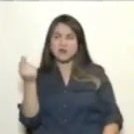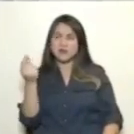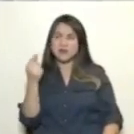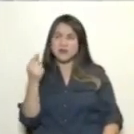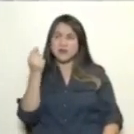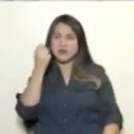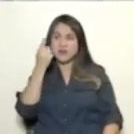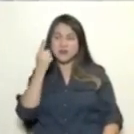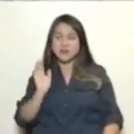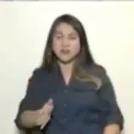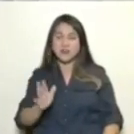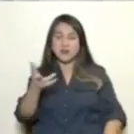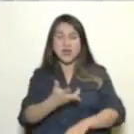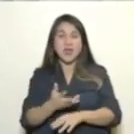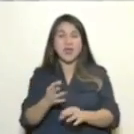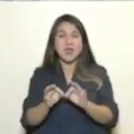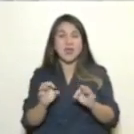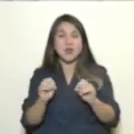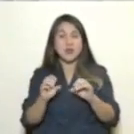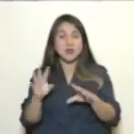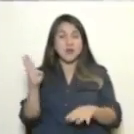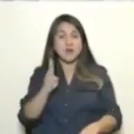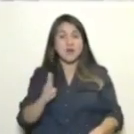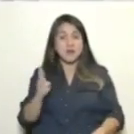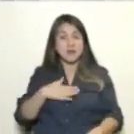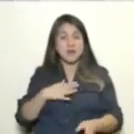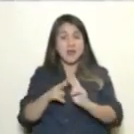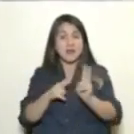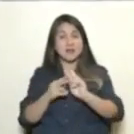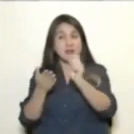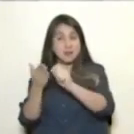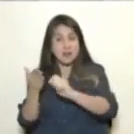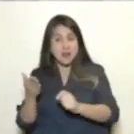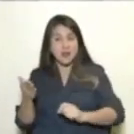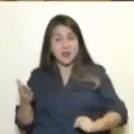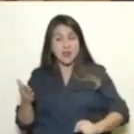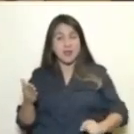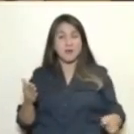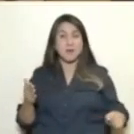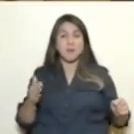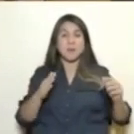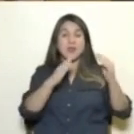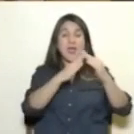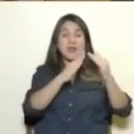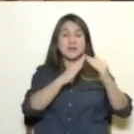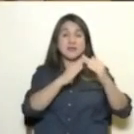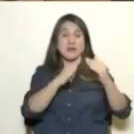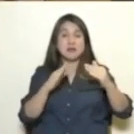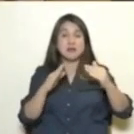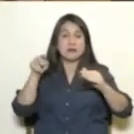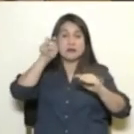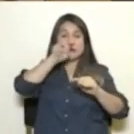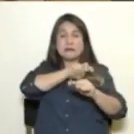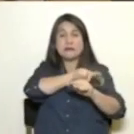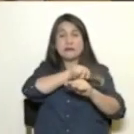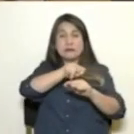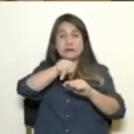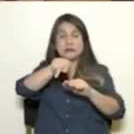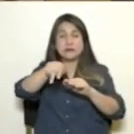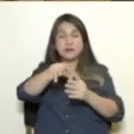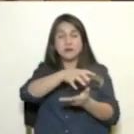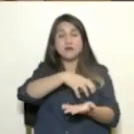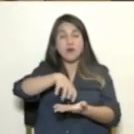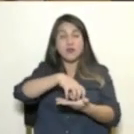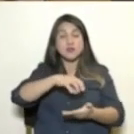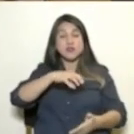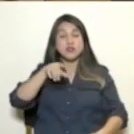entiendo yo que estaba todavía en educación básica y quería hacer tarea y estaba encaramada en el techo de la casa, en una población rural cerca de,